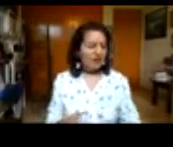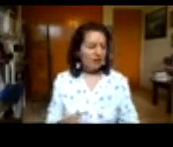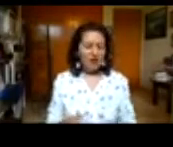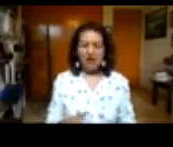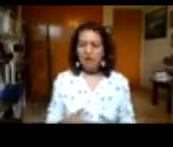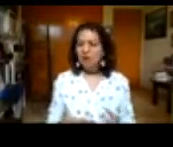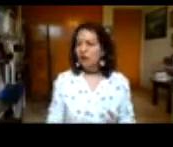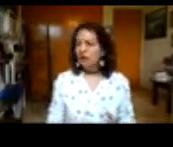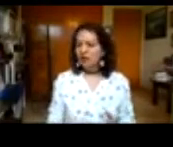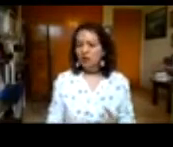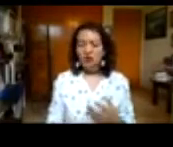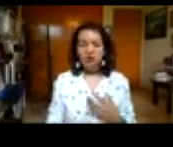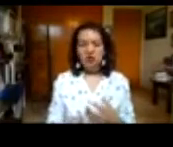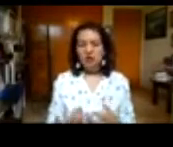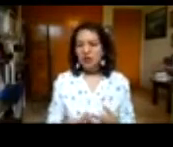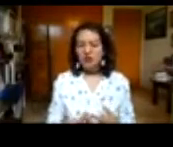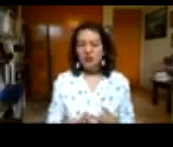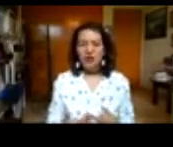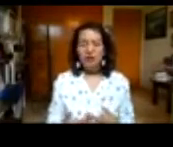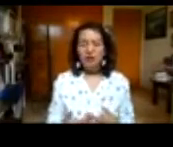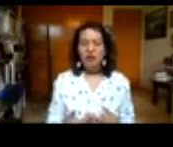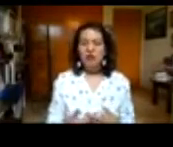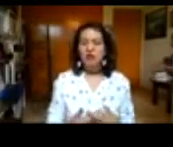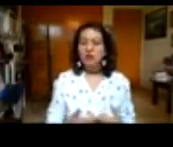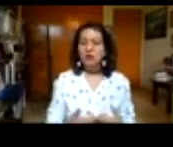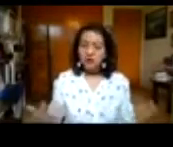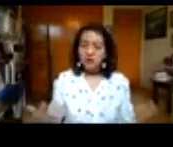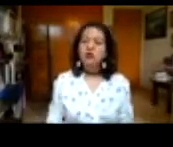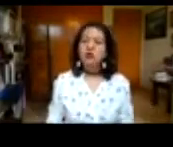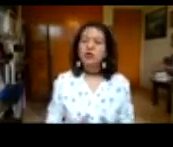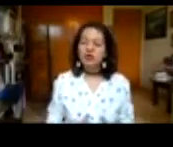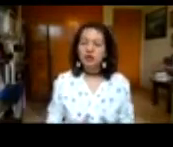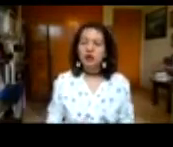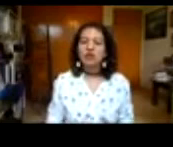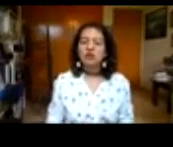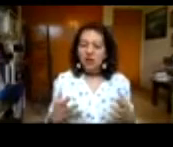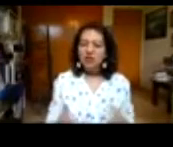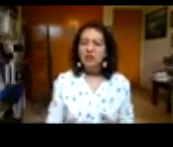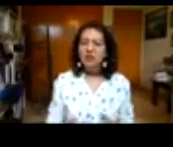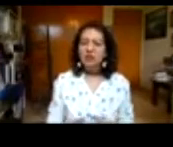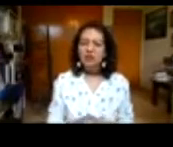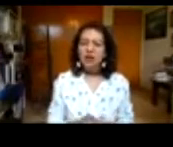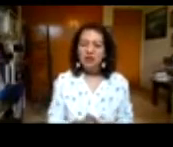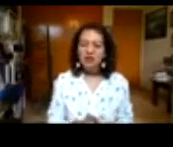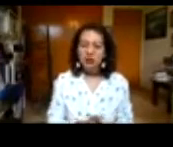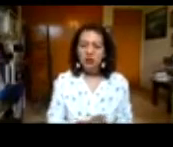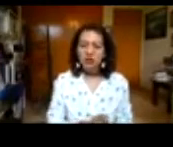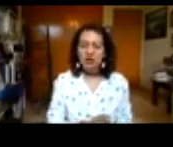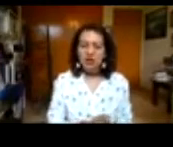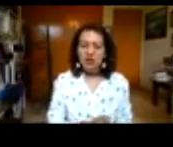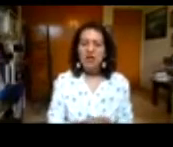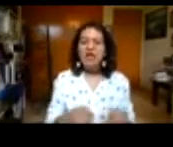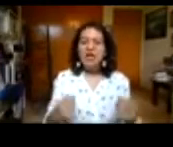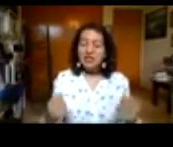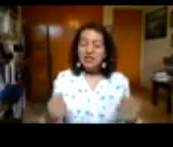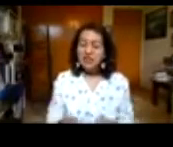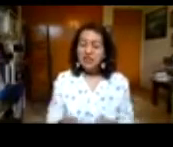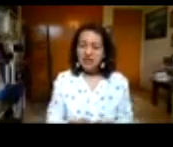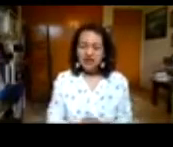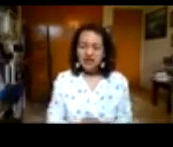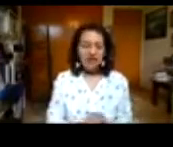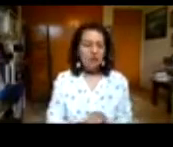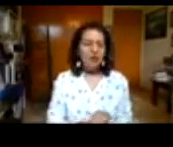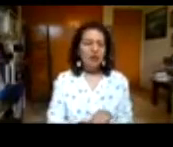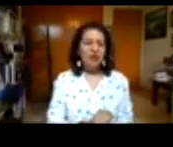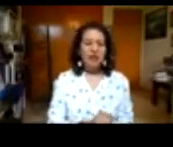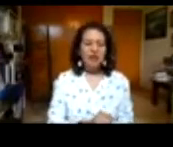de Parlamento Abierto, de los elementos de Parlamento Abierto y de las funciones del Congreso, de las principales funciones que tienen. Estas